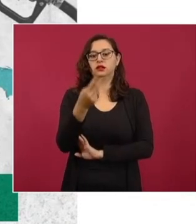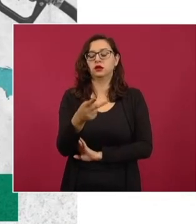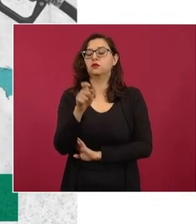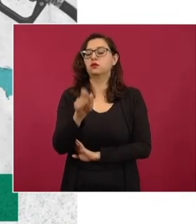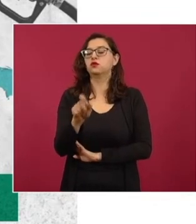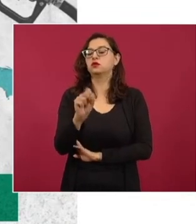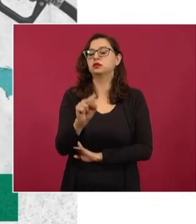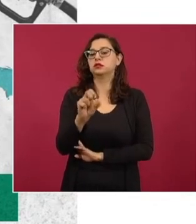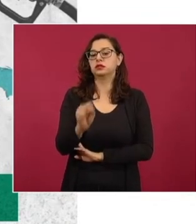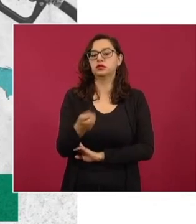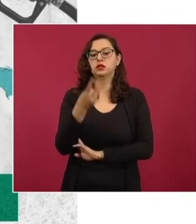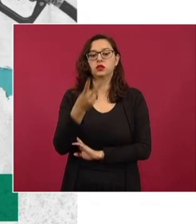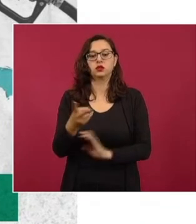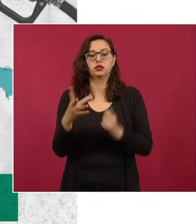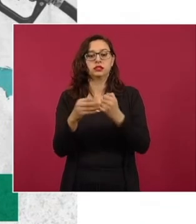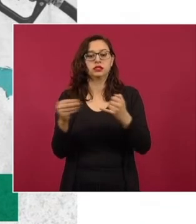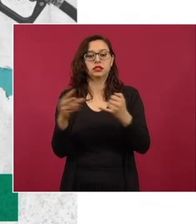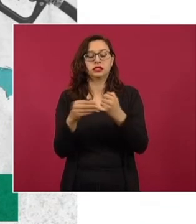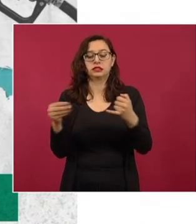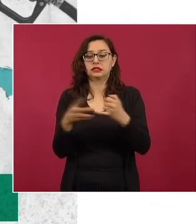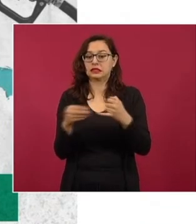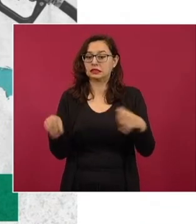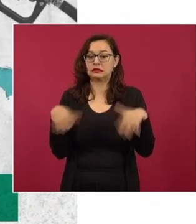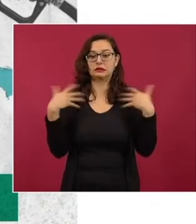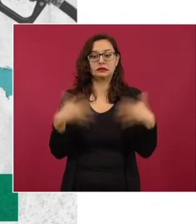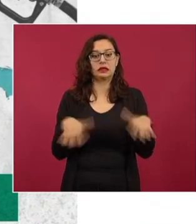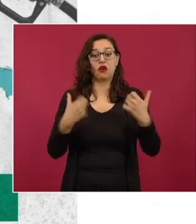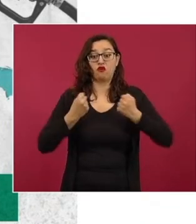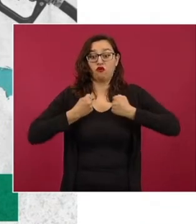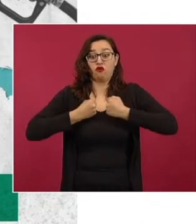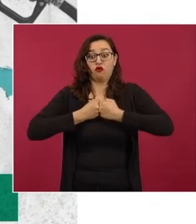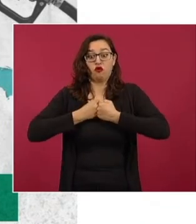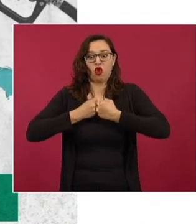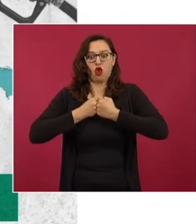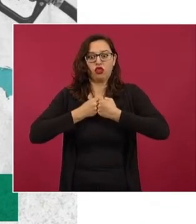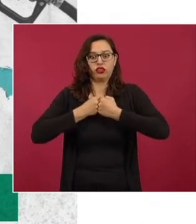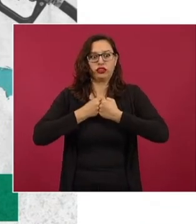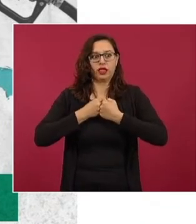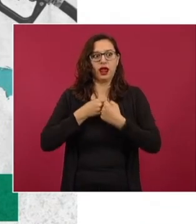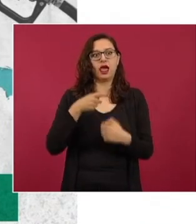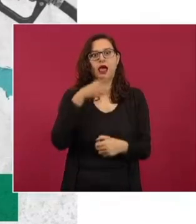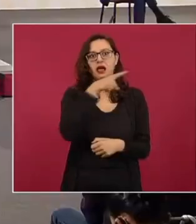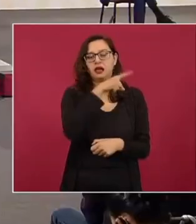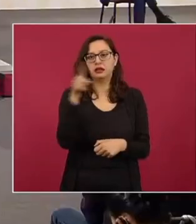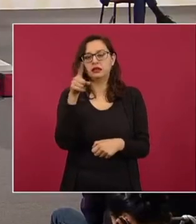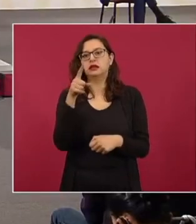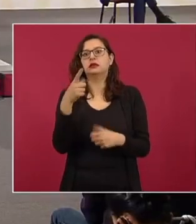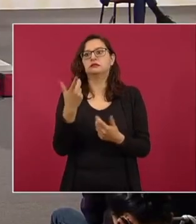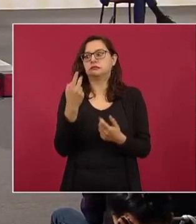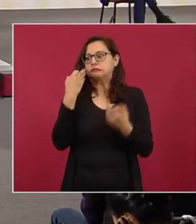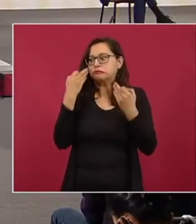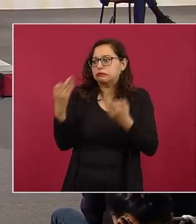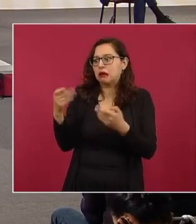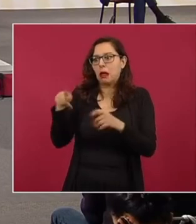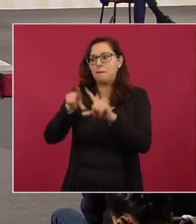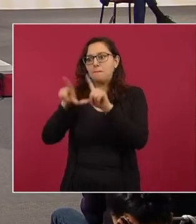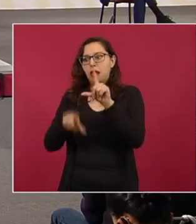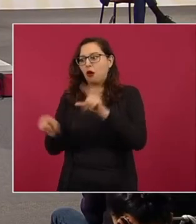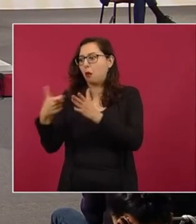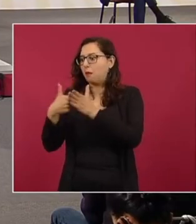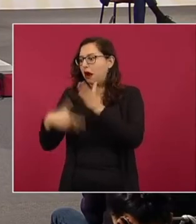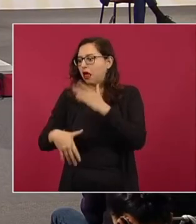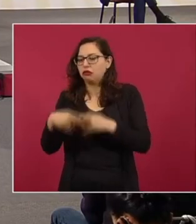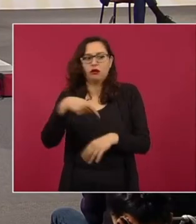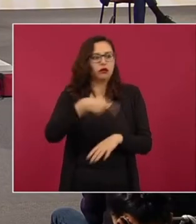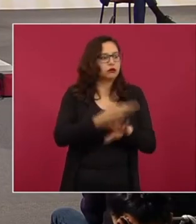pesos con 62 centavos. Todas las ciudades fronterizas lo están pudiendo constatar día con día.